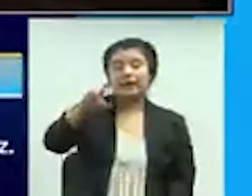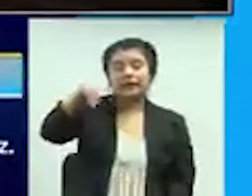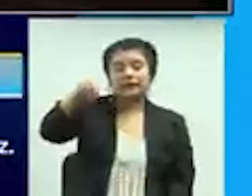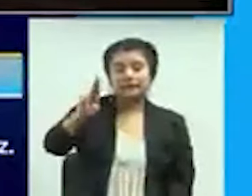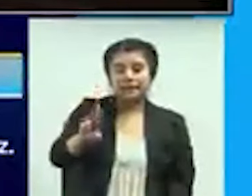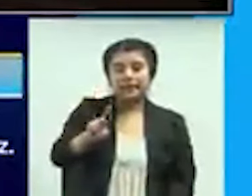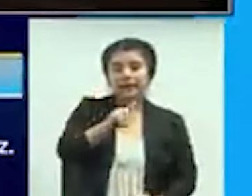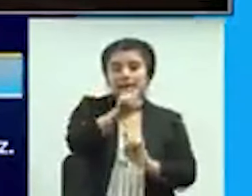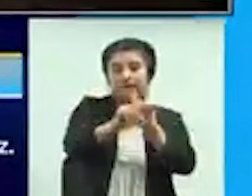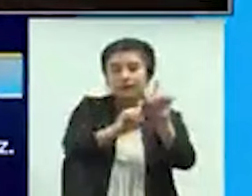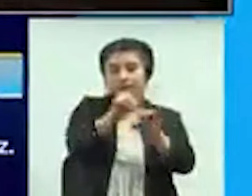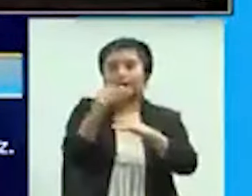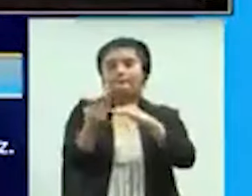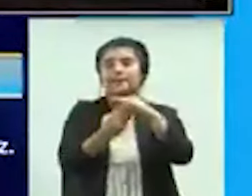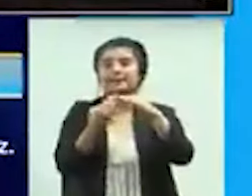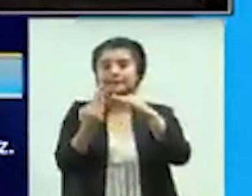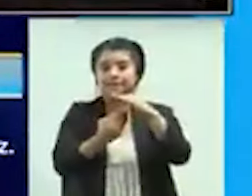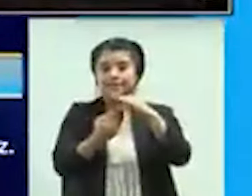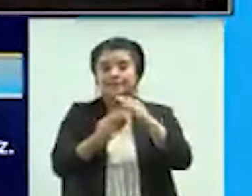la siguiente pregunta básica.